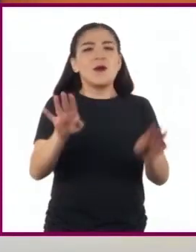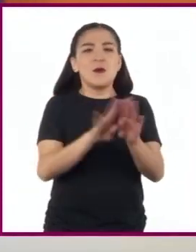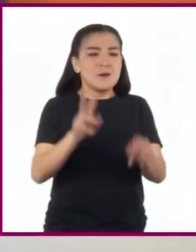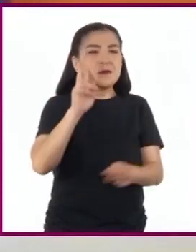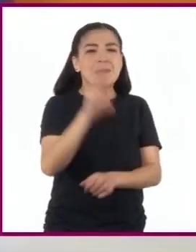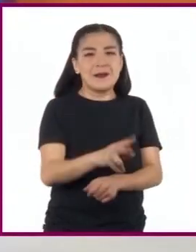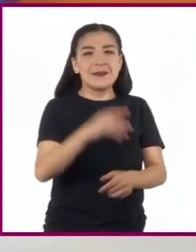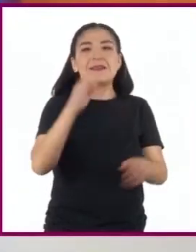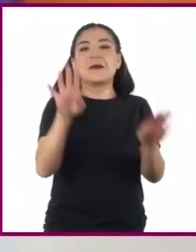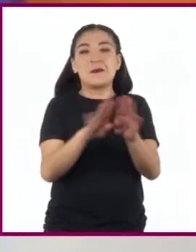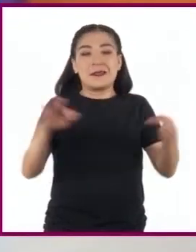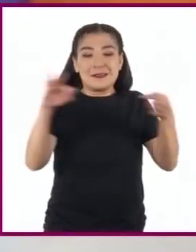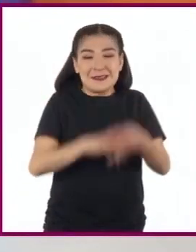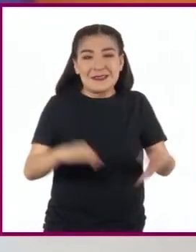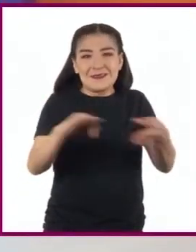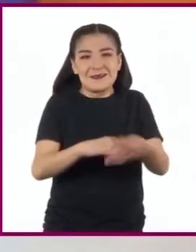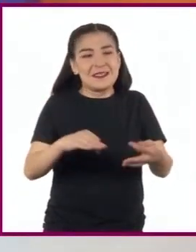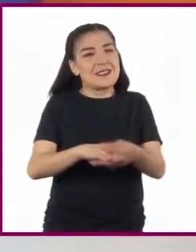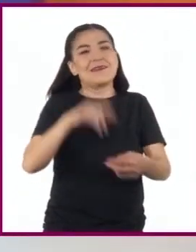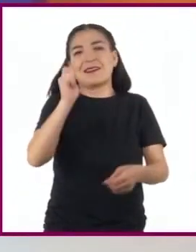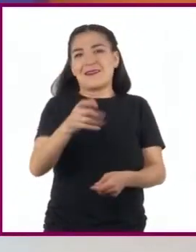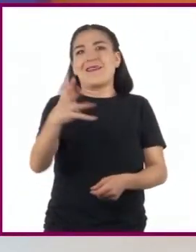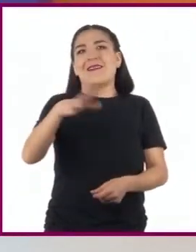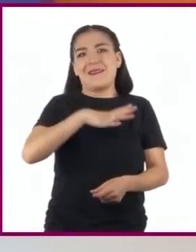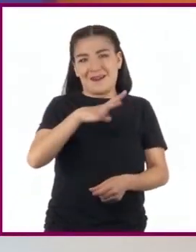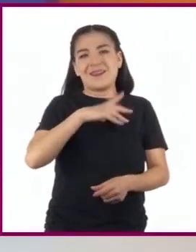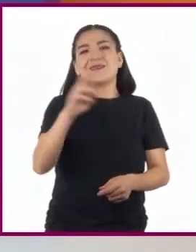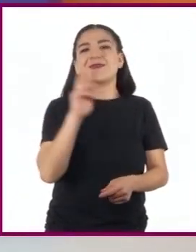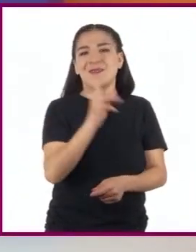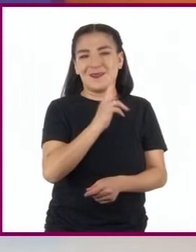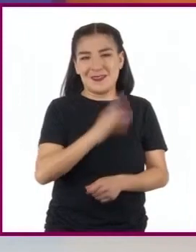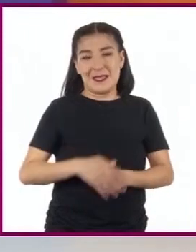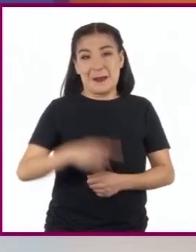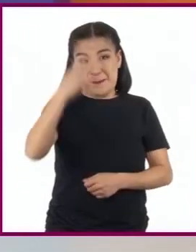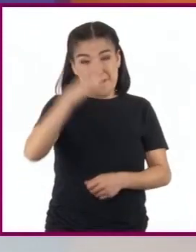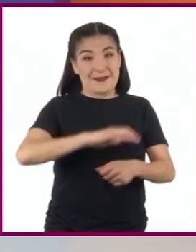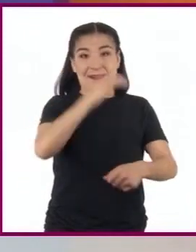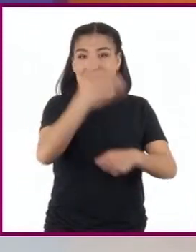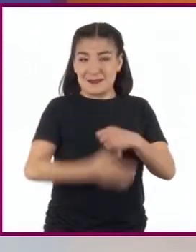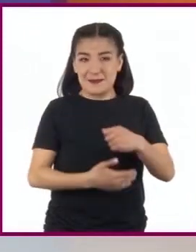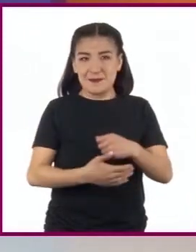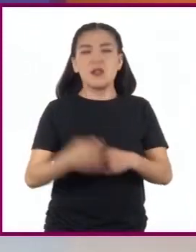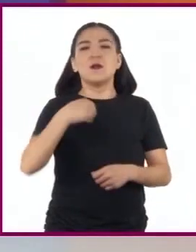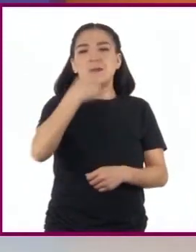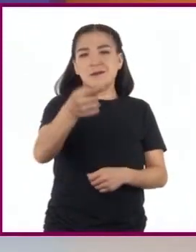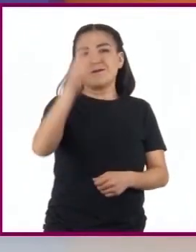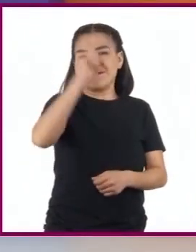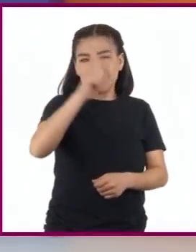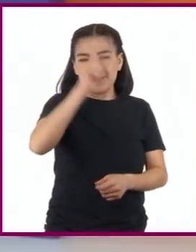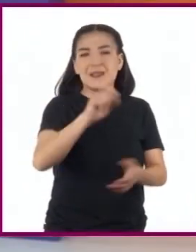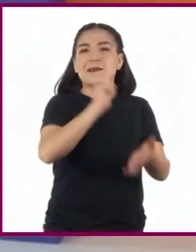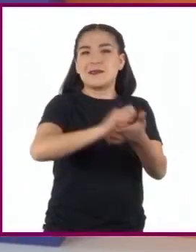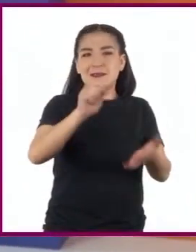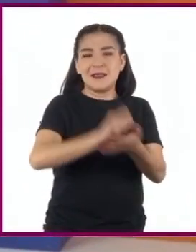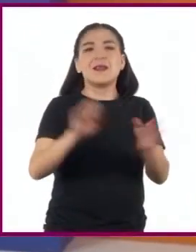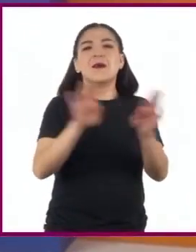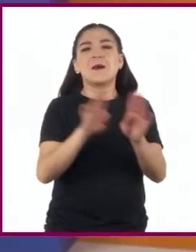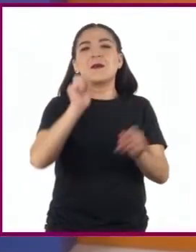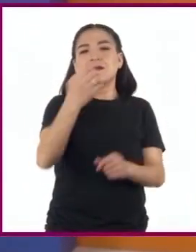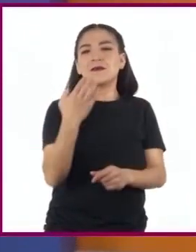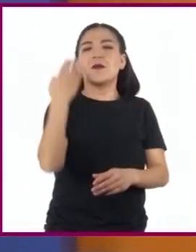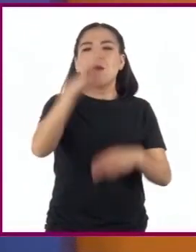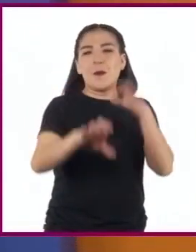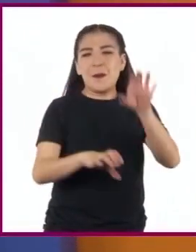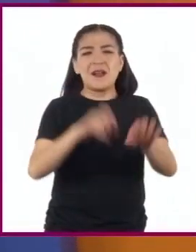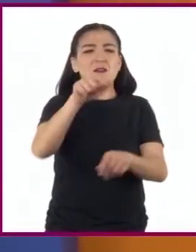que constantemente estamos rodeados de noticias. Para terminar, les sugiero que escriban un comentario breve sobre